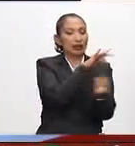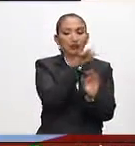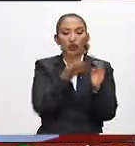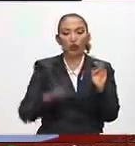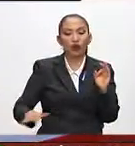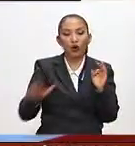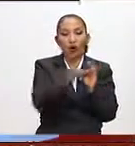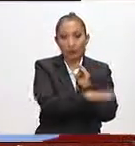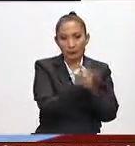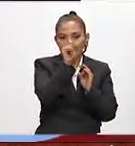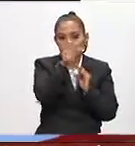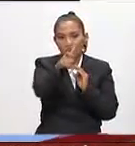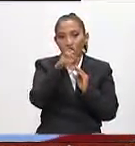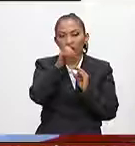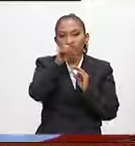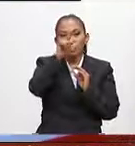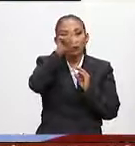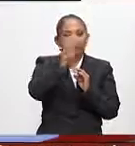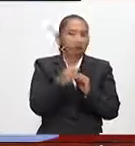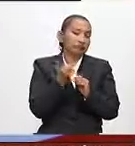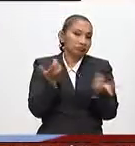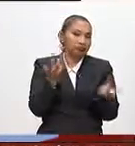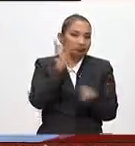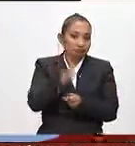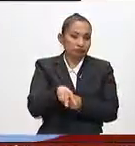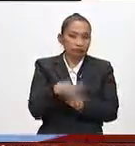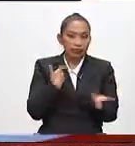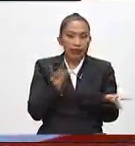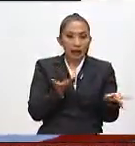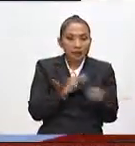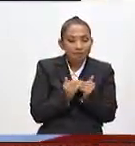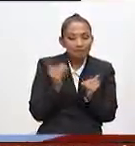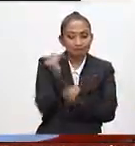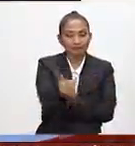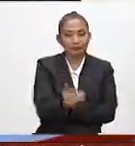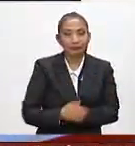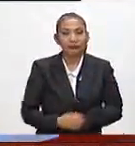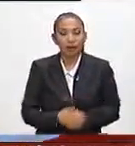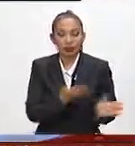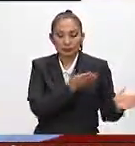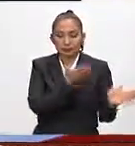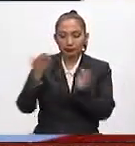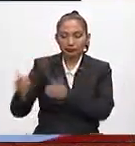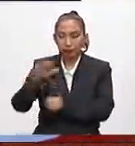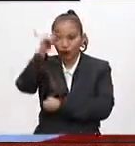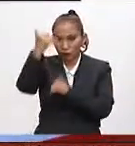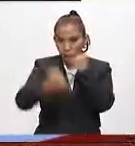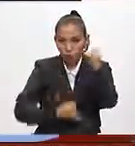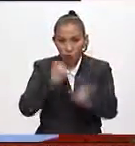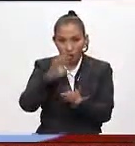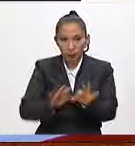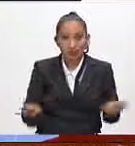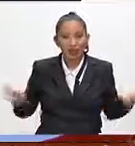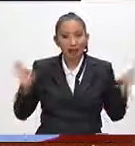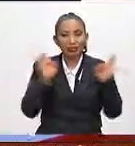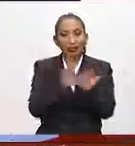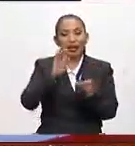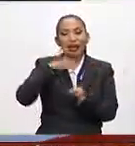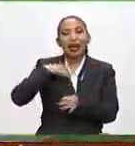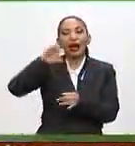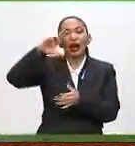que ver con justamente los Xolos, que bueno, están dando un paso hacia adelante. Ahora hablemos de otro partido importante,